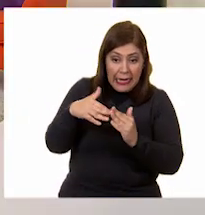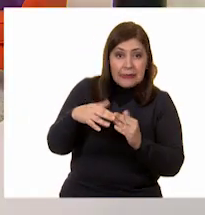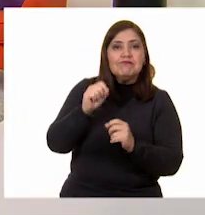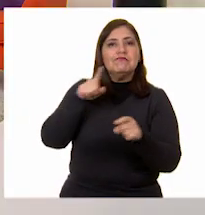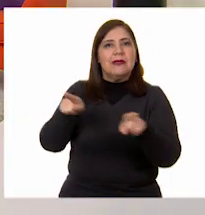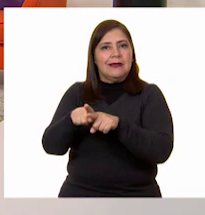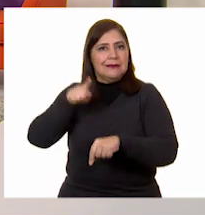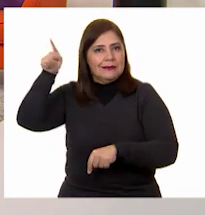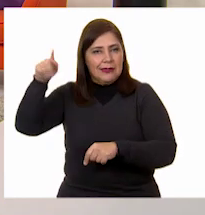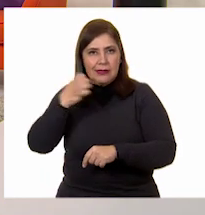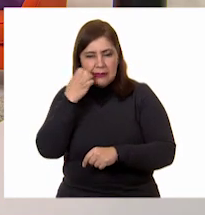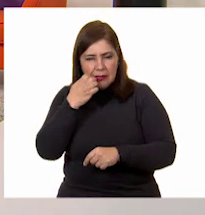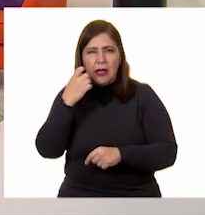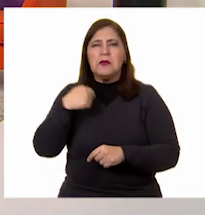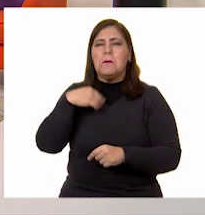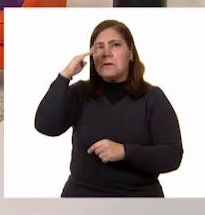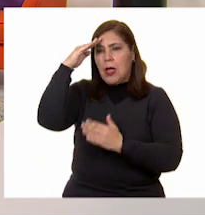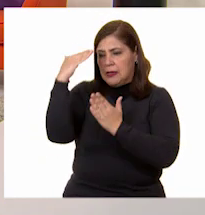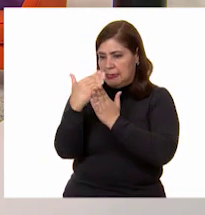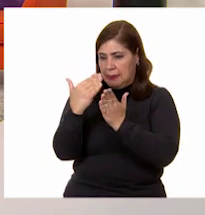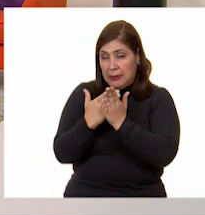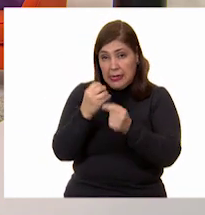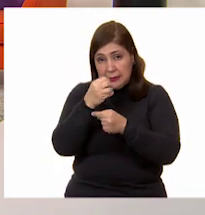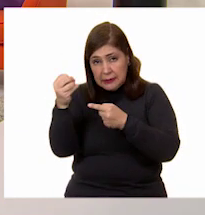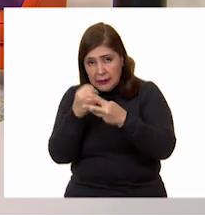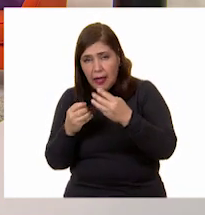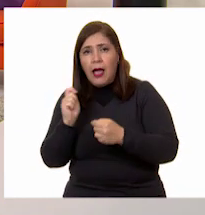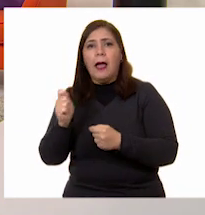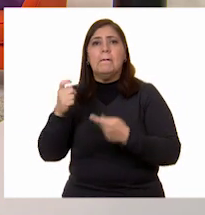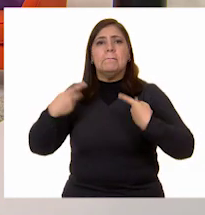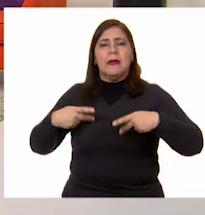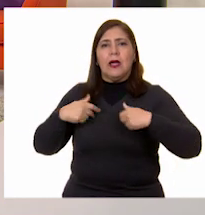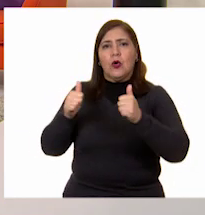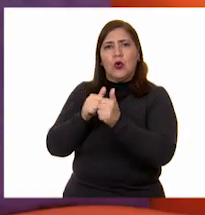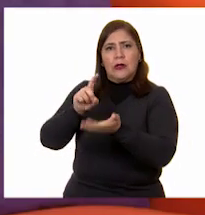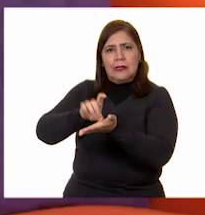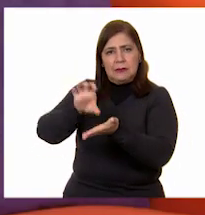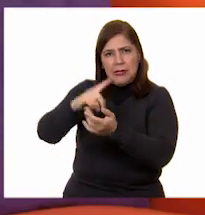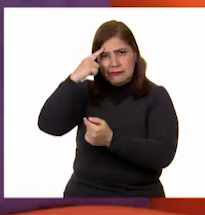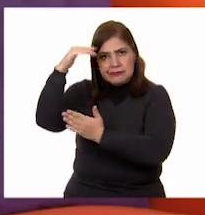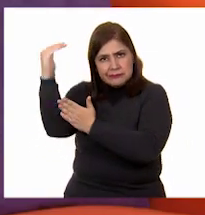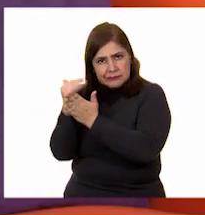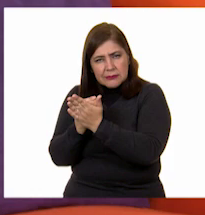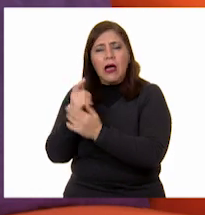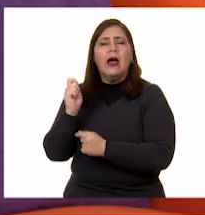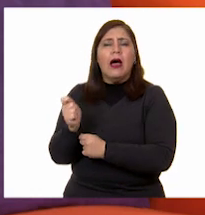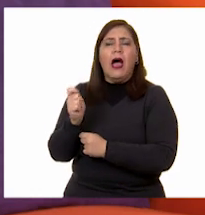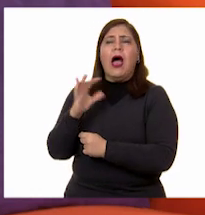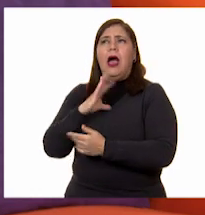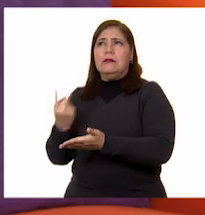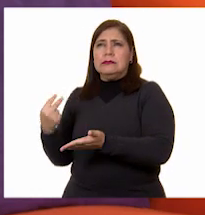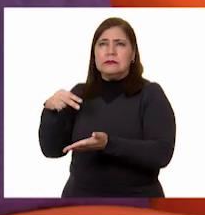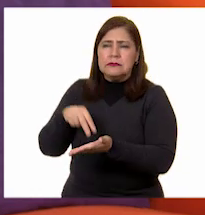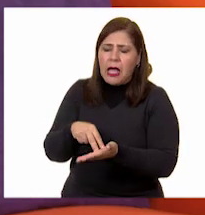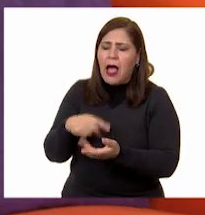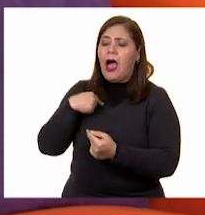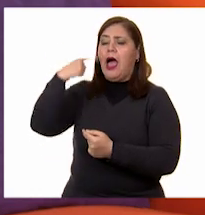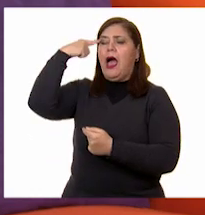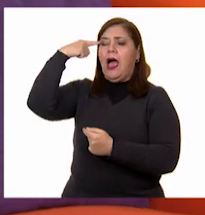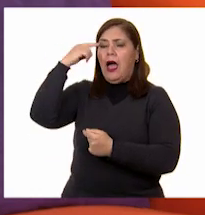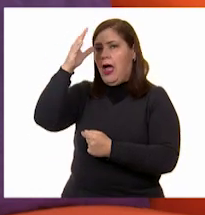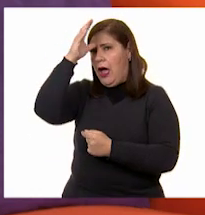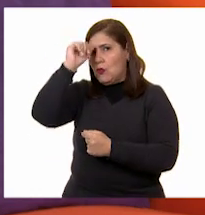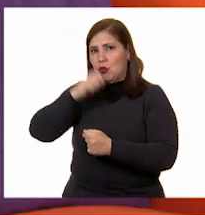través de estas rutinas, la persona con discapacidad intelectual entenderá que cuando llegue a un lugar se debe de lavar las